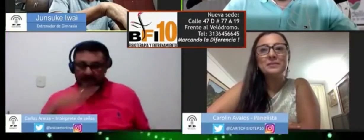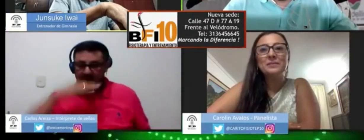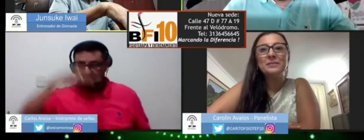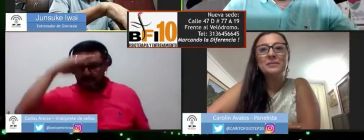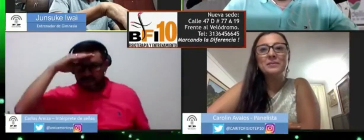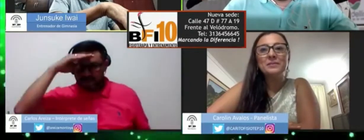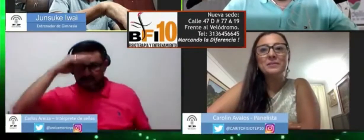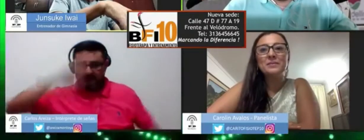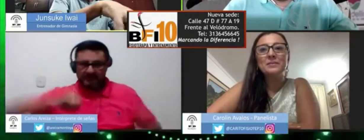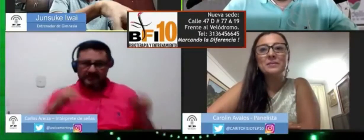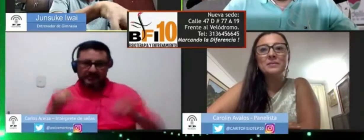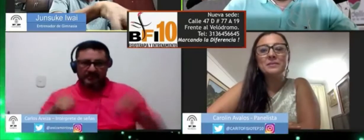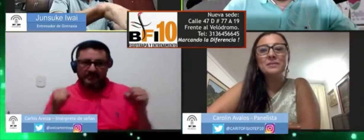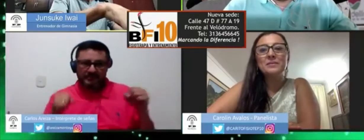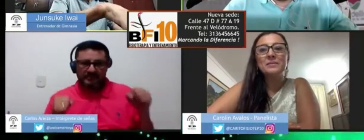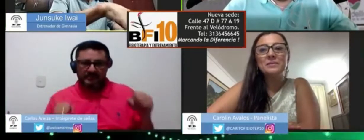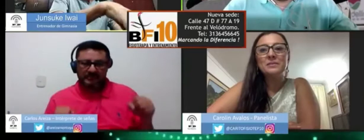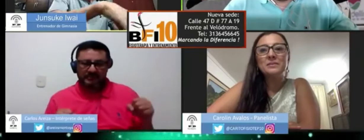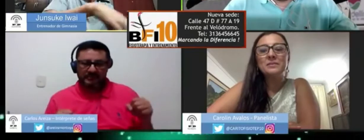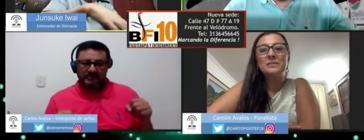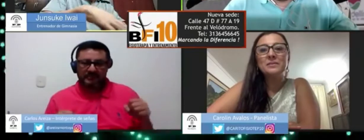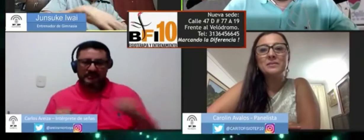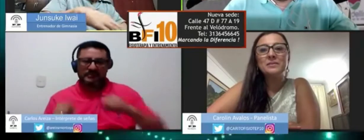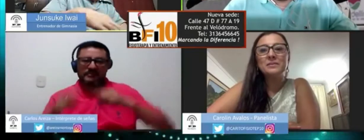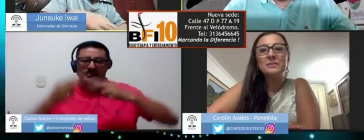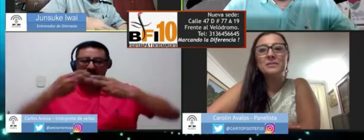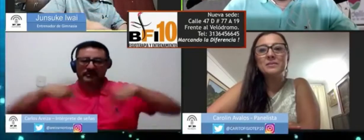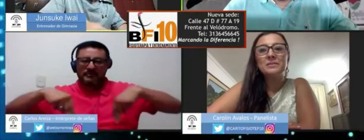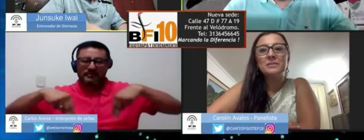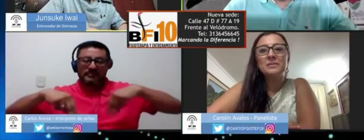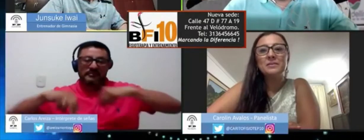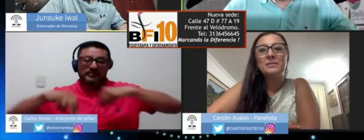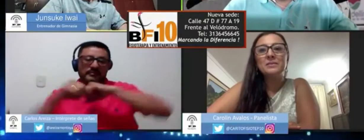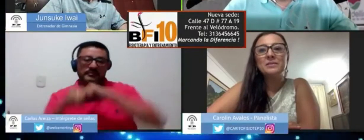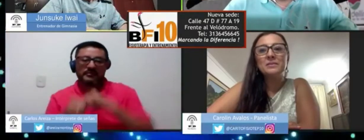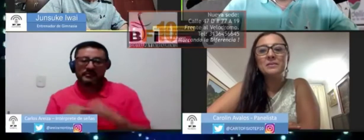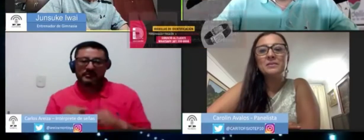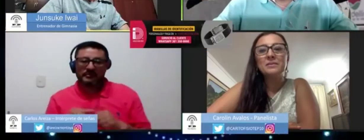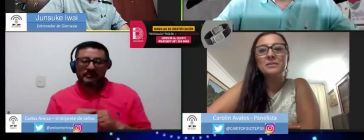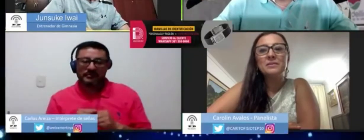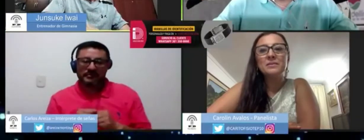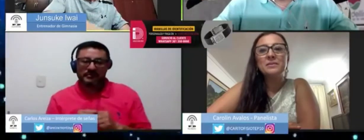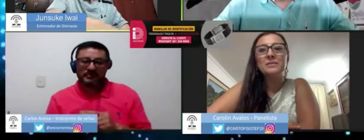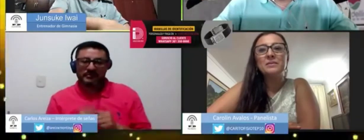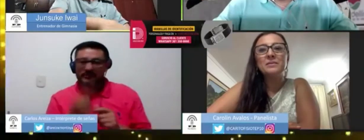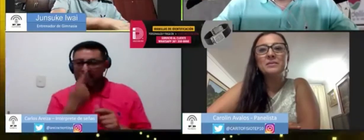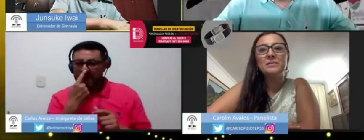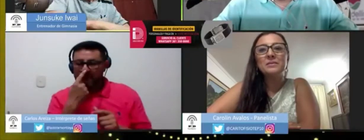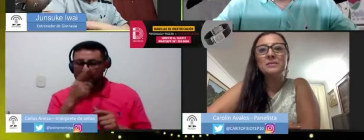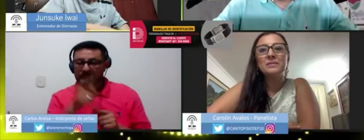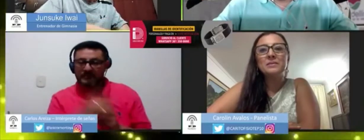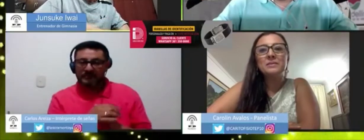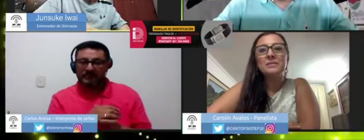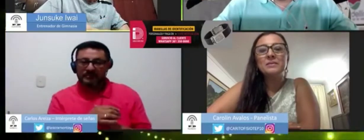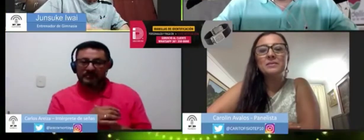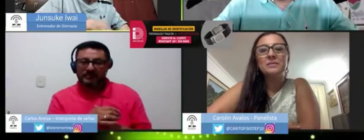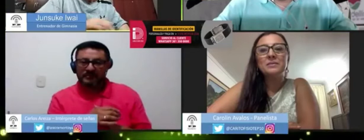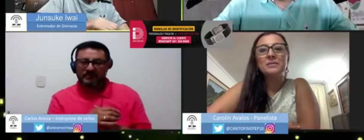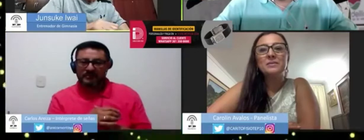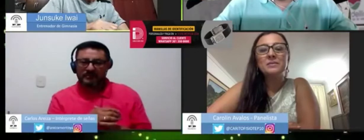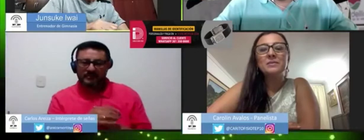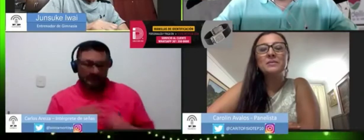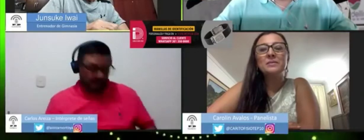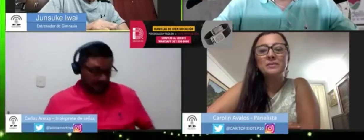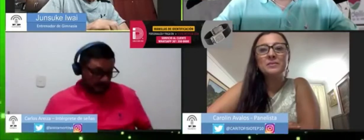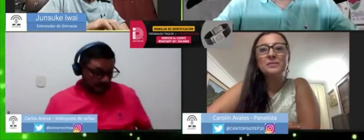Bogotá, lógicamente, Tunja, etcétera, que para que mirara que tenemos aquí Colombia Gimnasia.